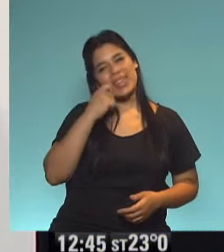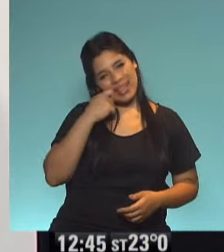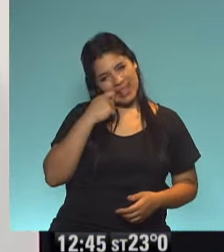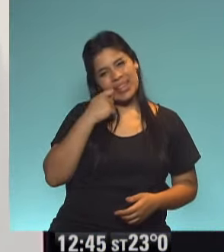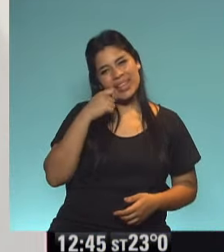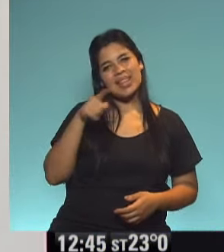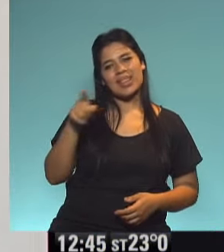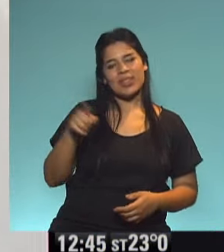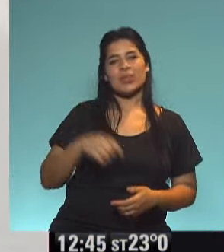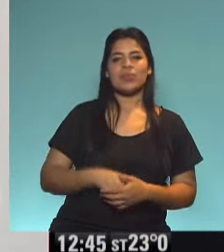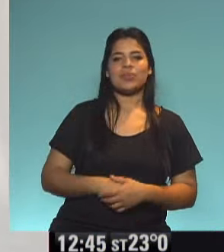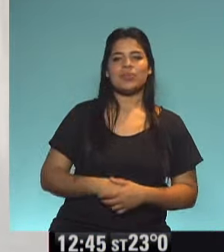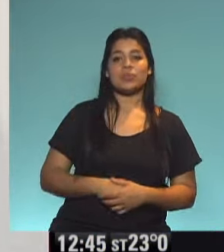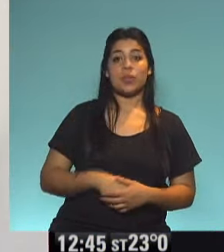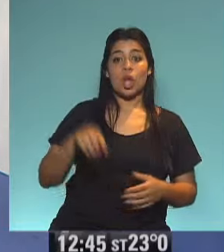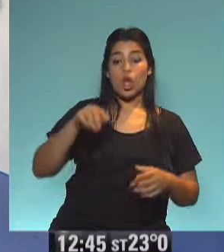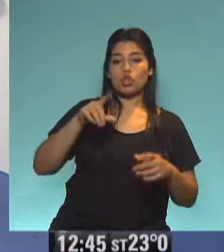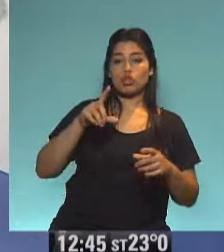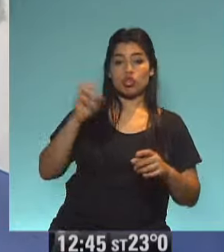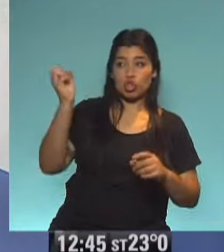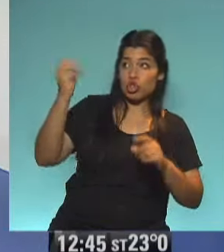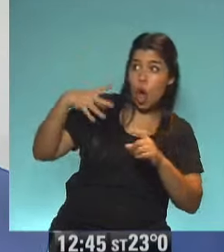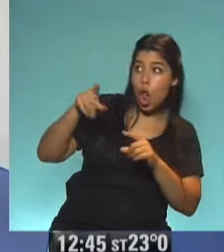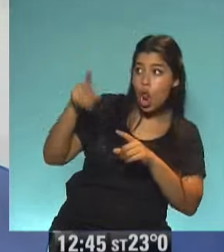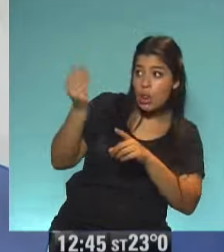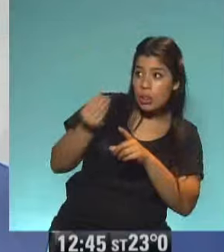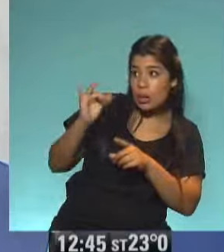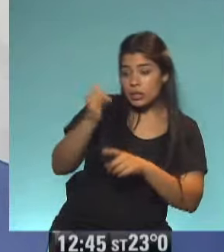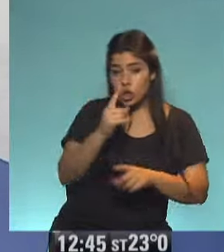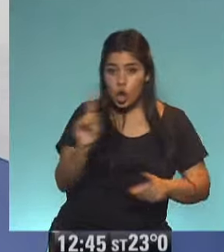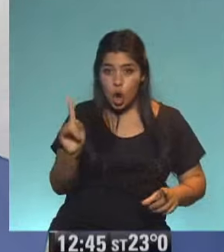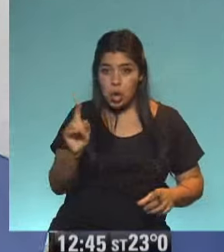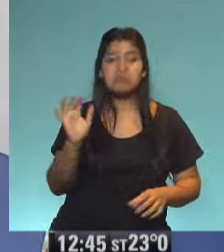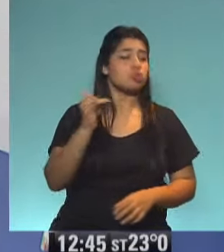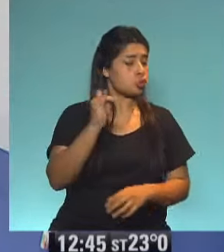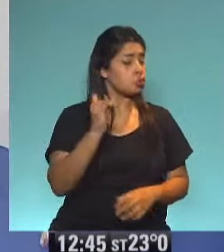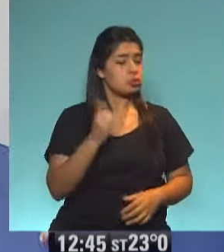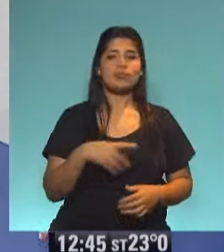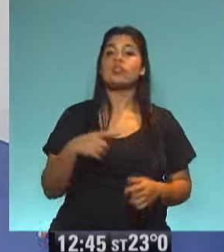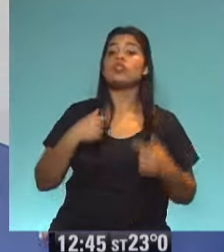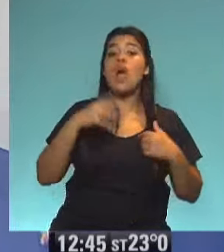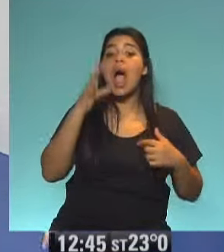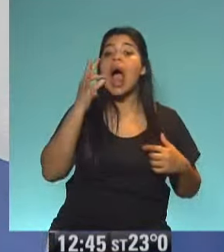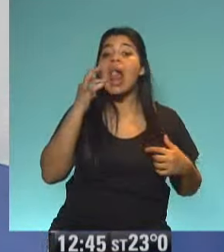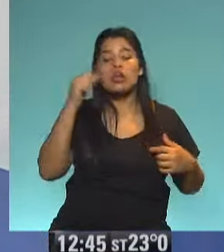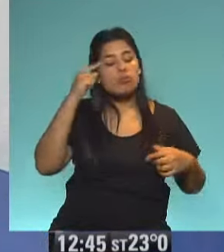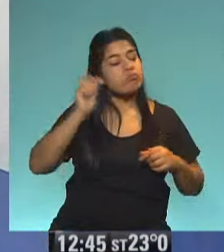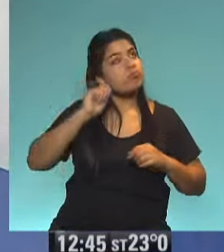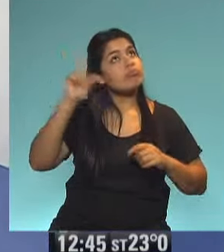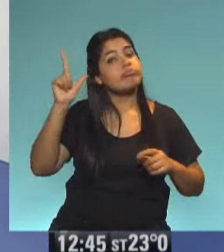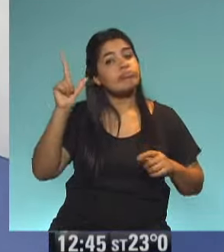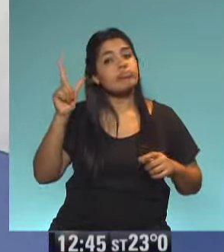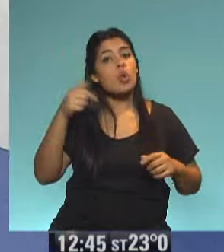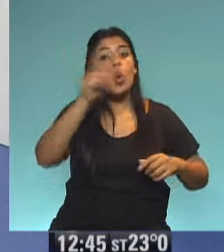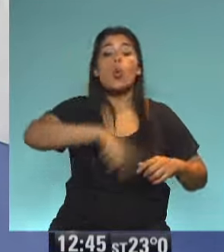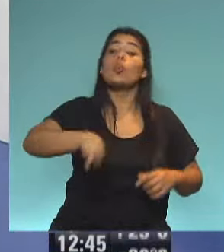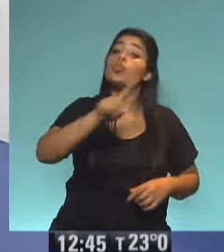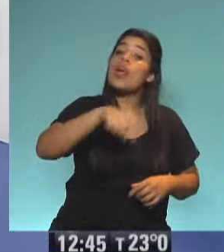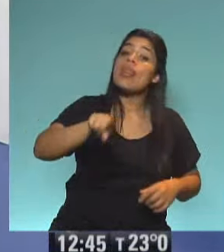tenemos que pensar, ¿le hacemos un sol a la bandera o no? Dale, le hacemos un sol. Se me ocurre algo. Sí. Se me ocurre algo para el sol. Ya que ustedes